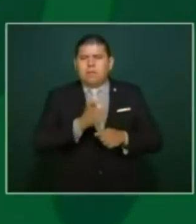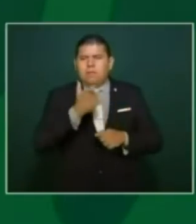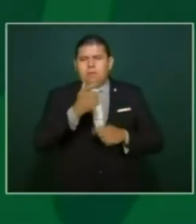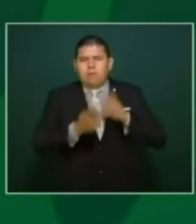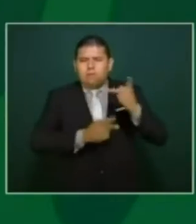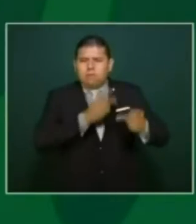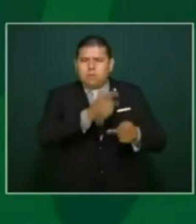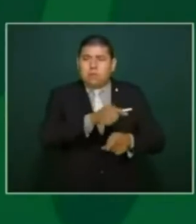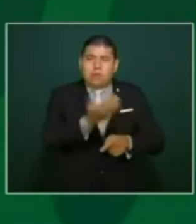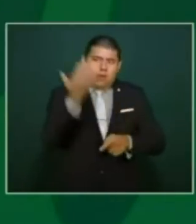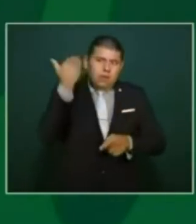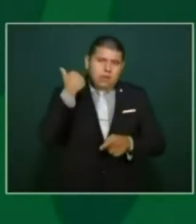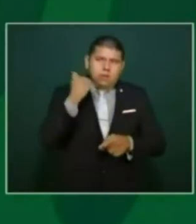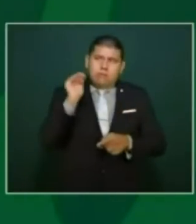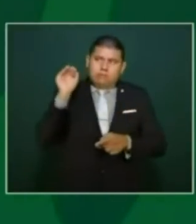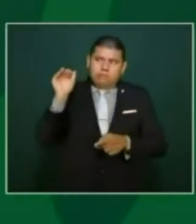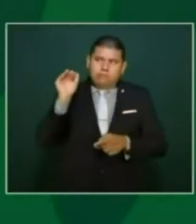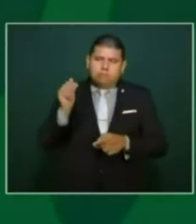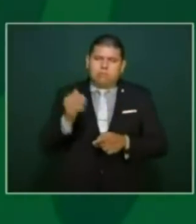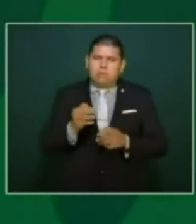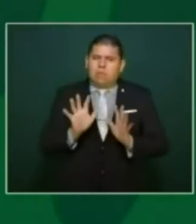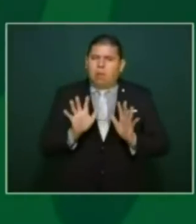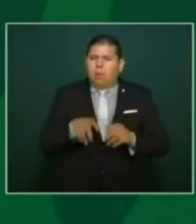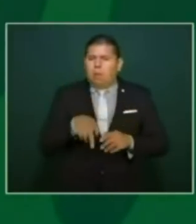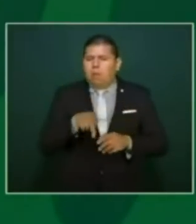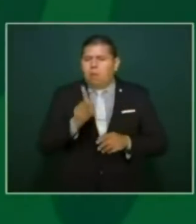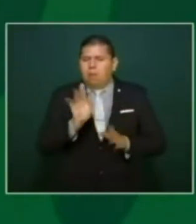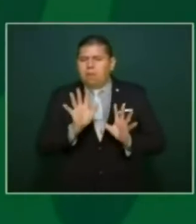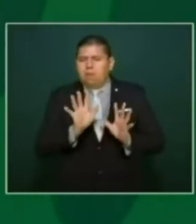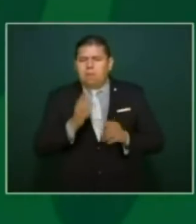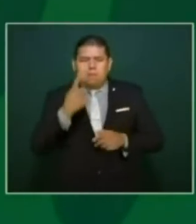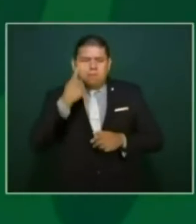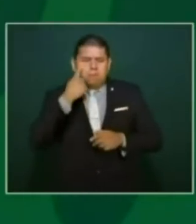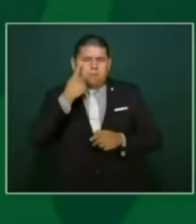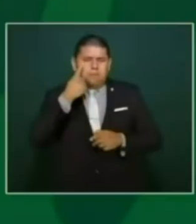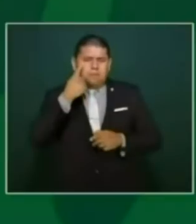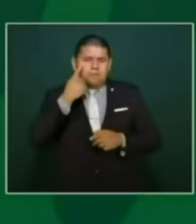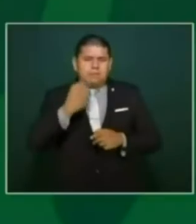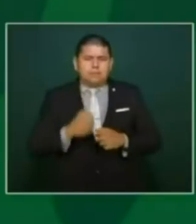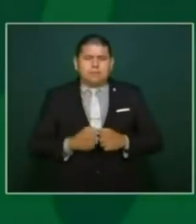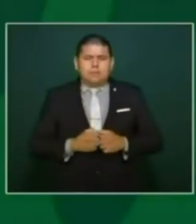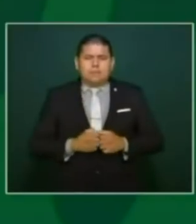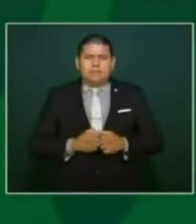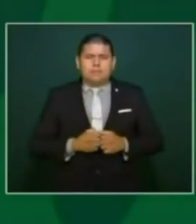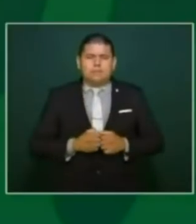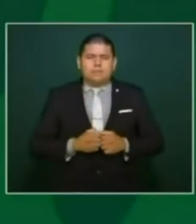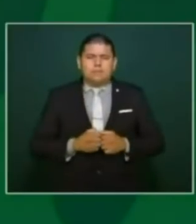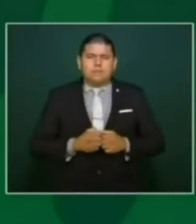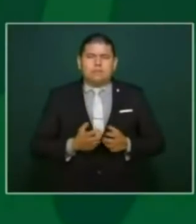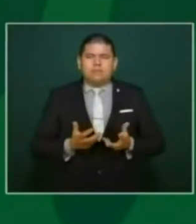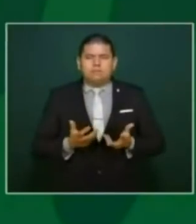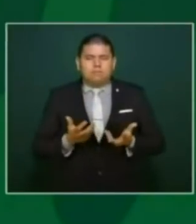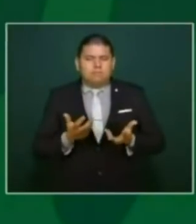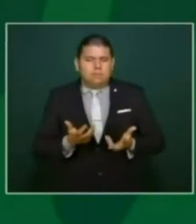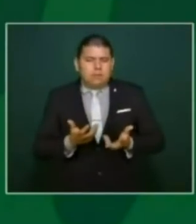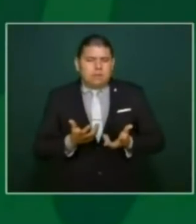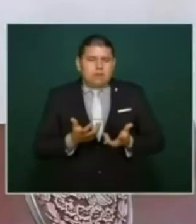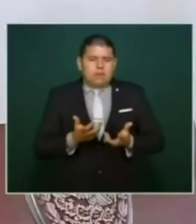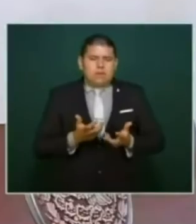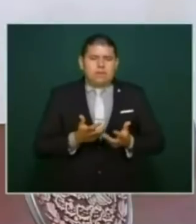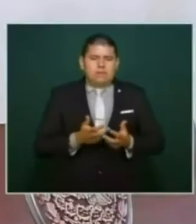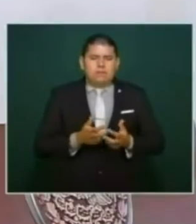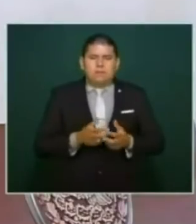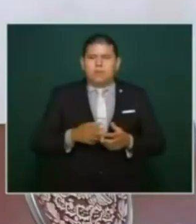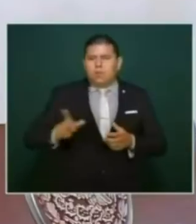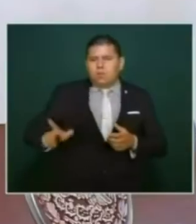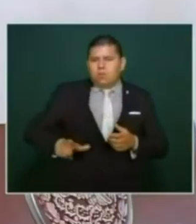¿no? Uh-huh. Pero sobre este tema, él estuvo defendiendo la integridad del ex titular de la Unidad de Inteligencia Financiera.